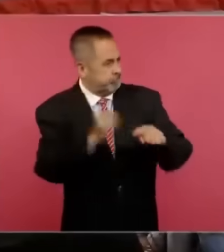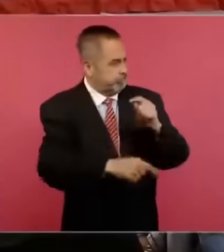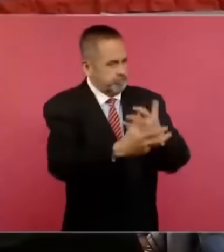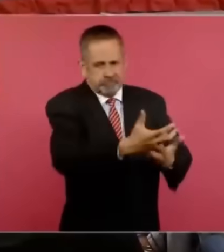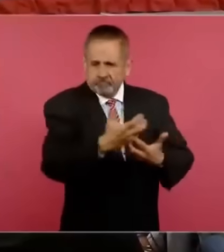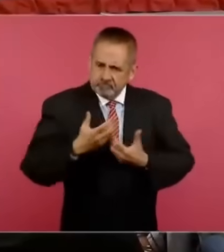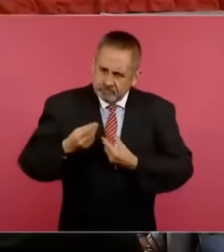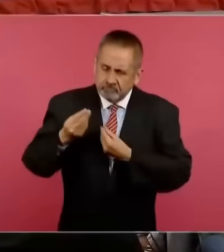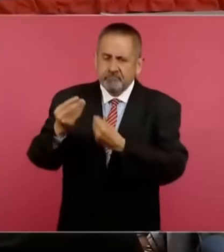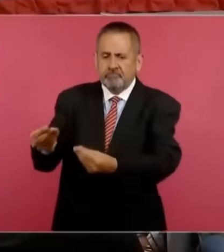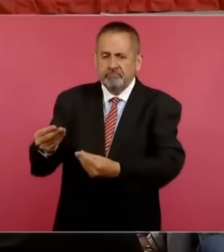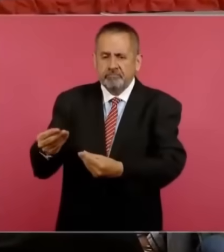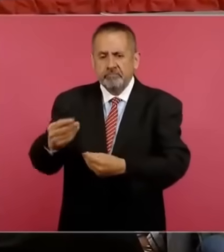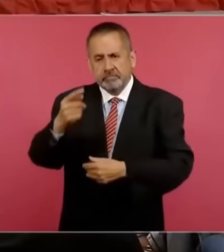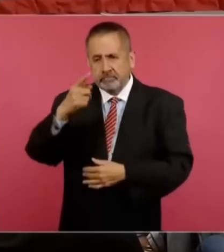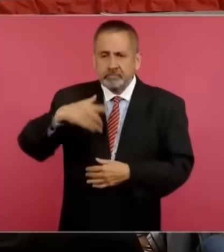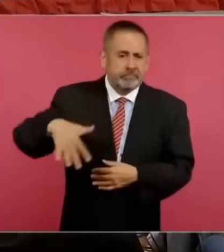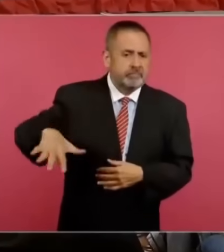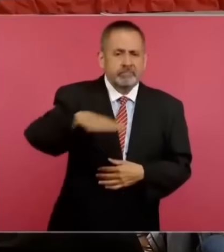Pueblo de México,